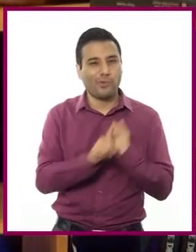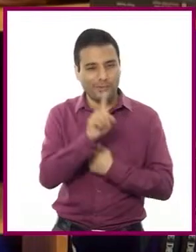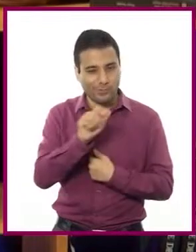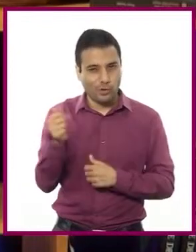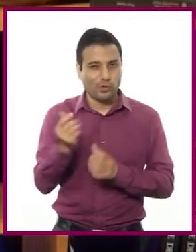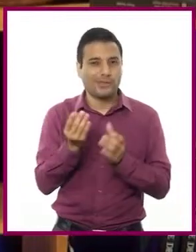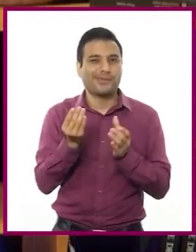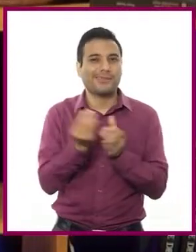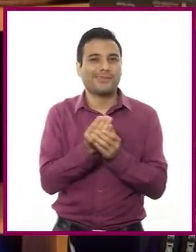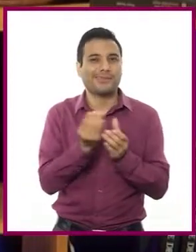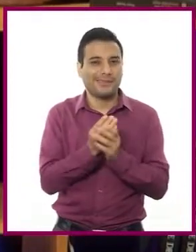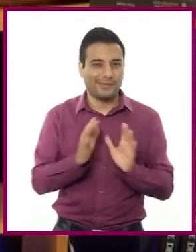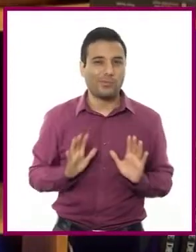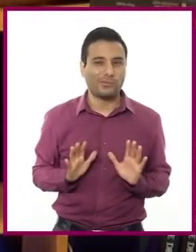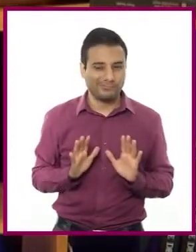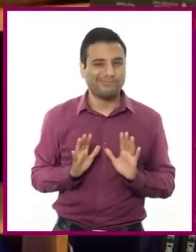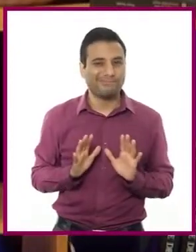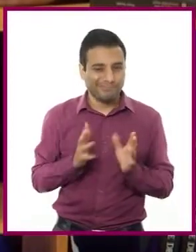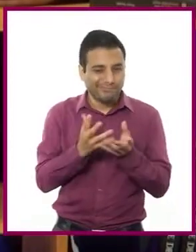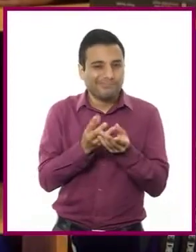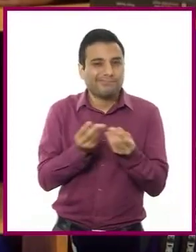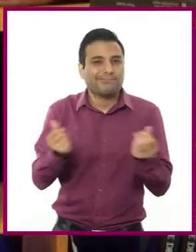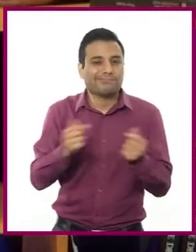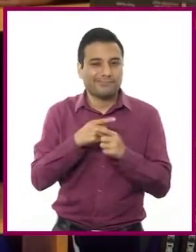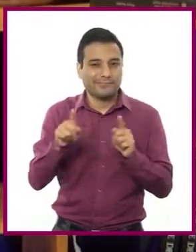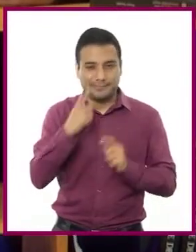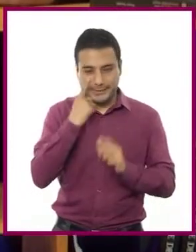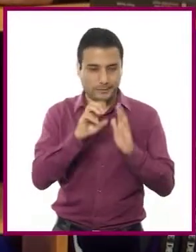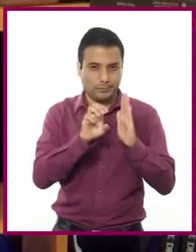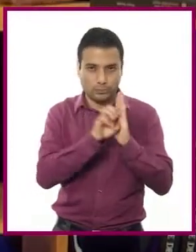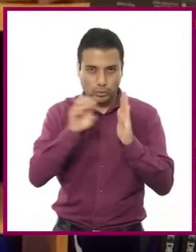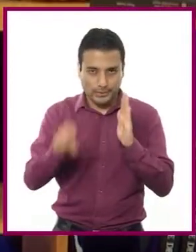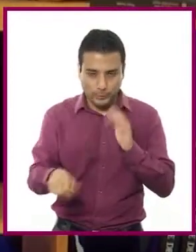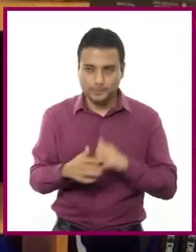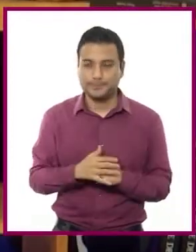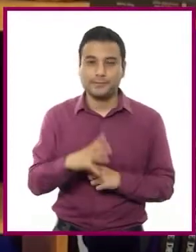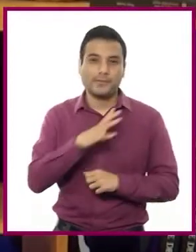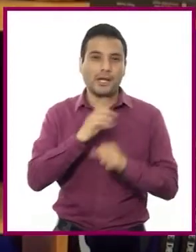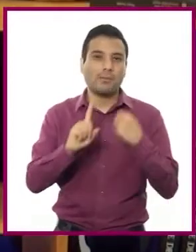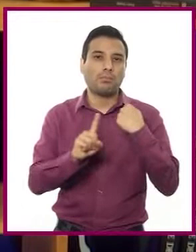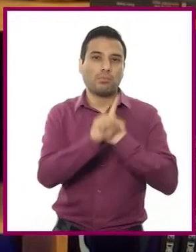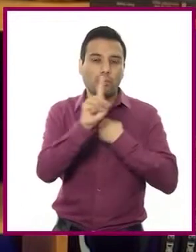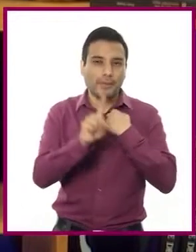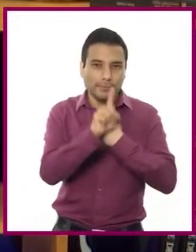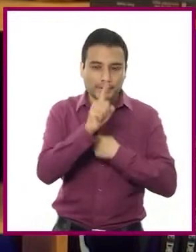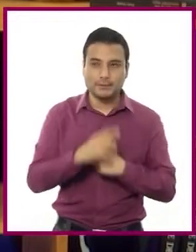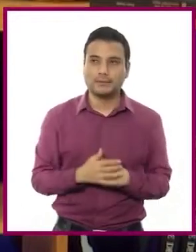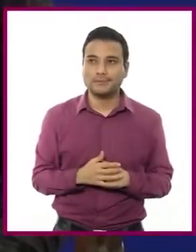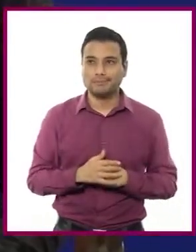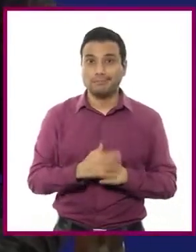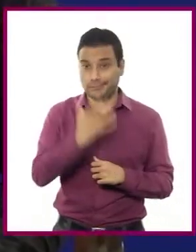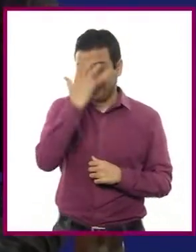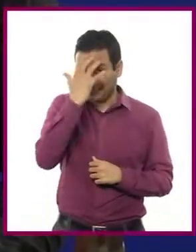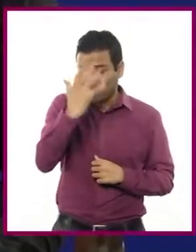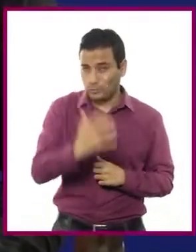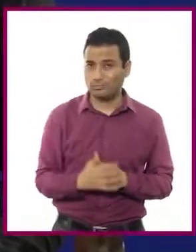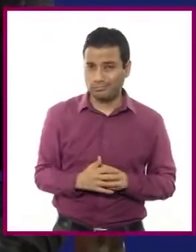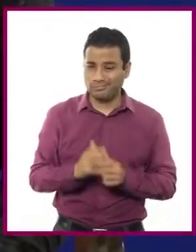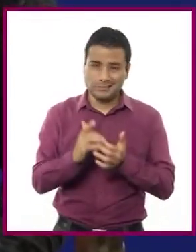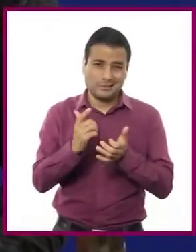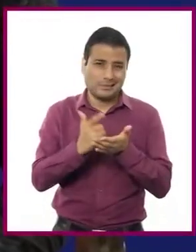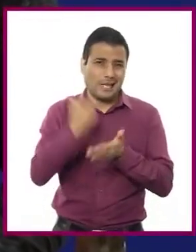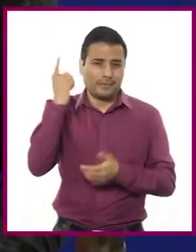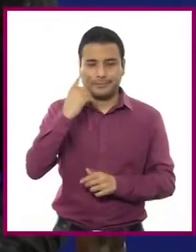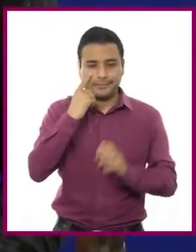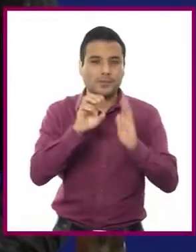que requieren diferentes soluciones. Por ejemplo, tenemos problemas un poco más serios.